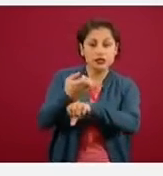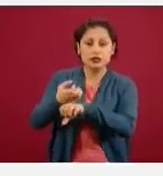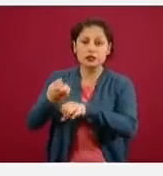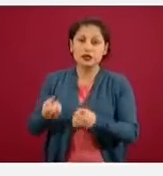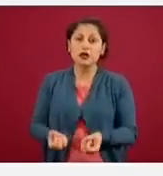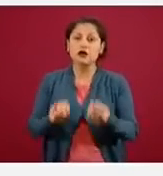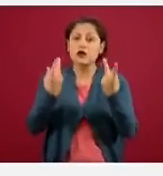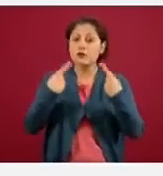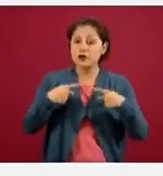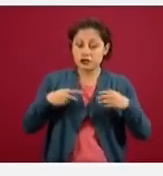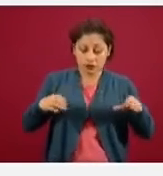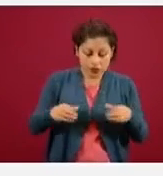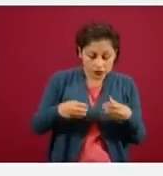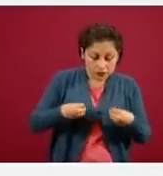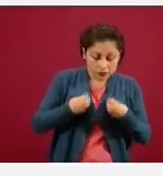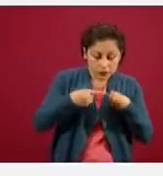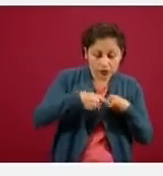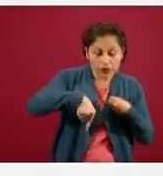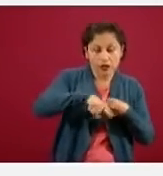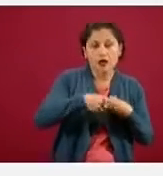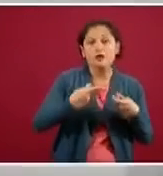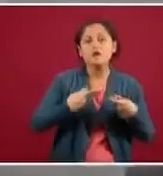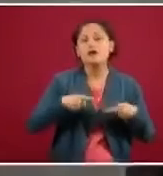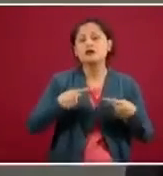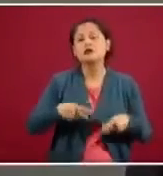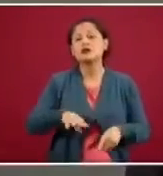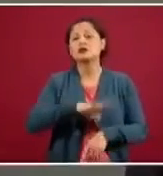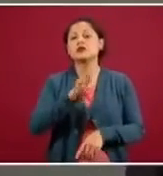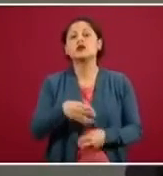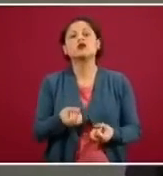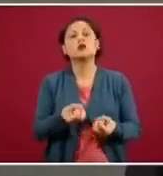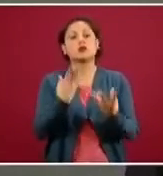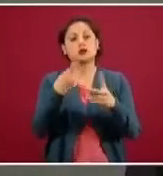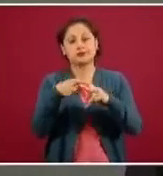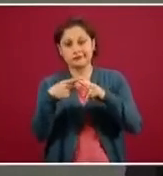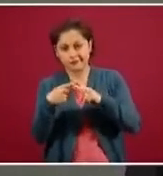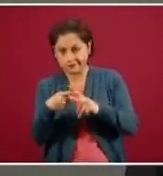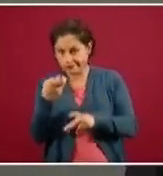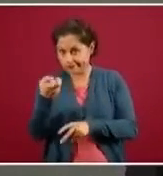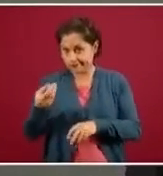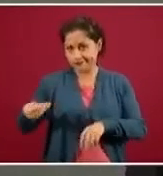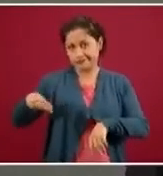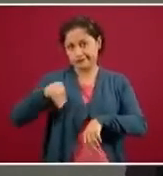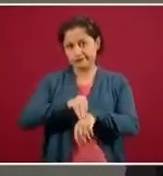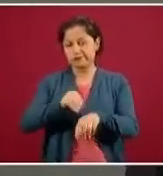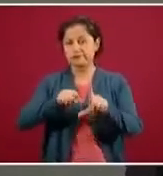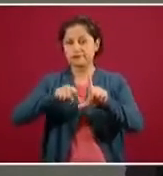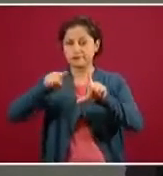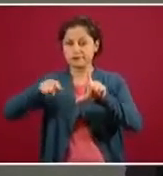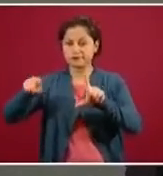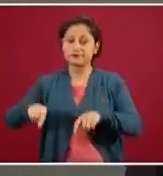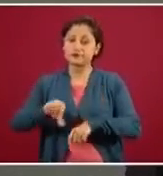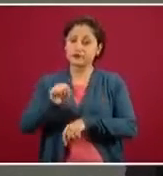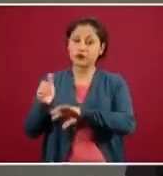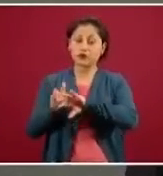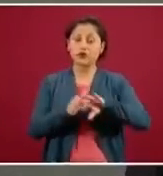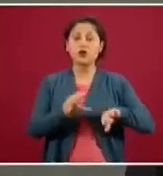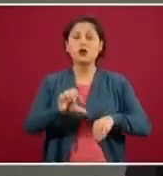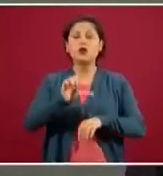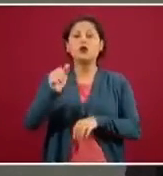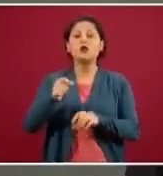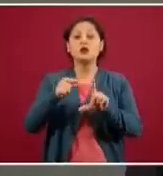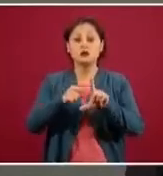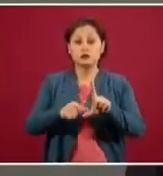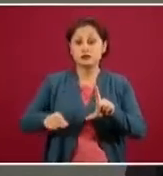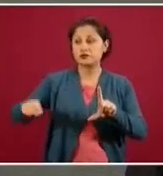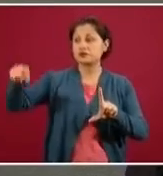han ocurrido las defunciones. Y finalmente tendríamos nuestro gráfico diario, la carga de casos acumulados,